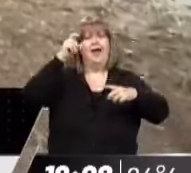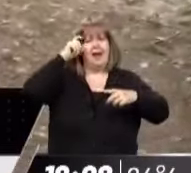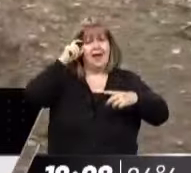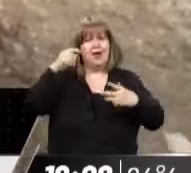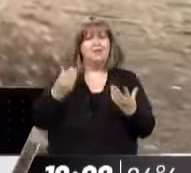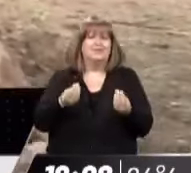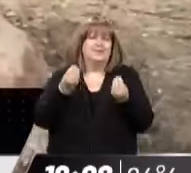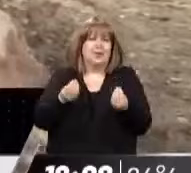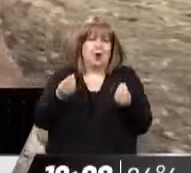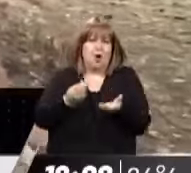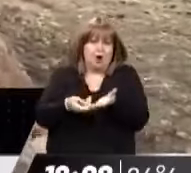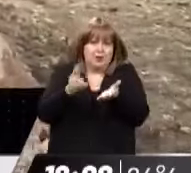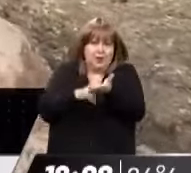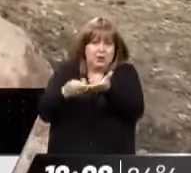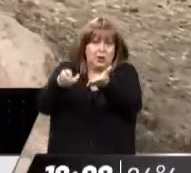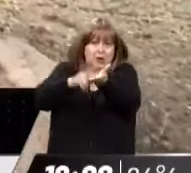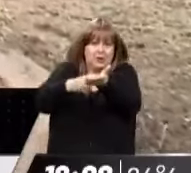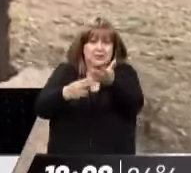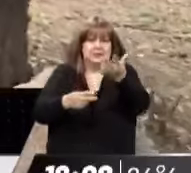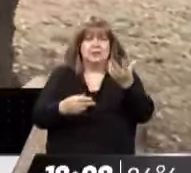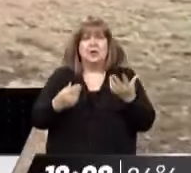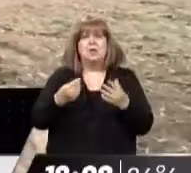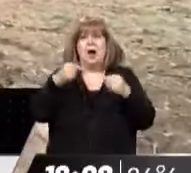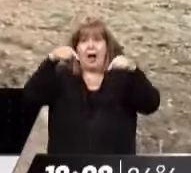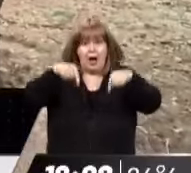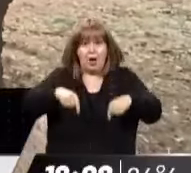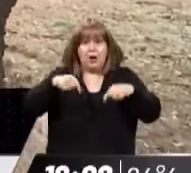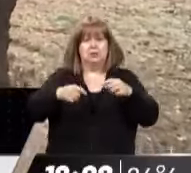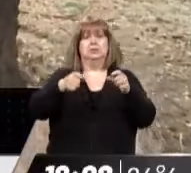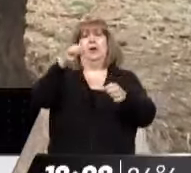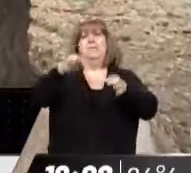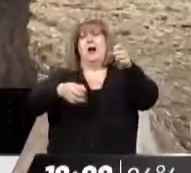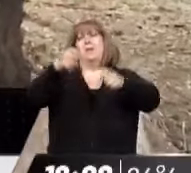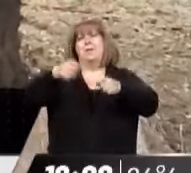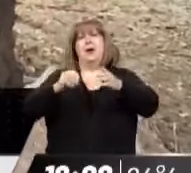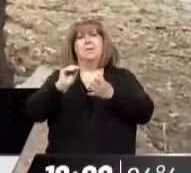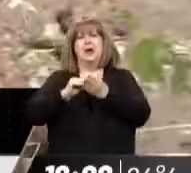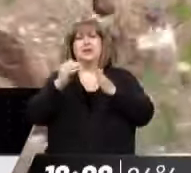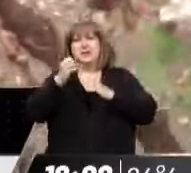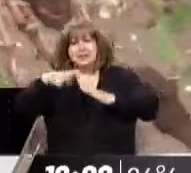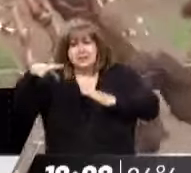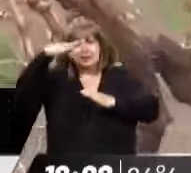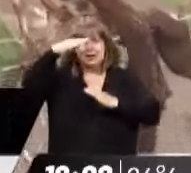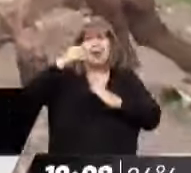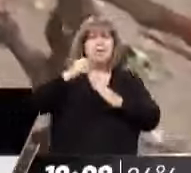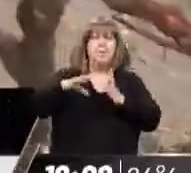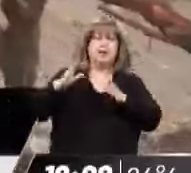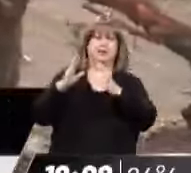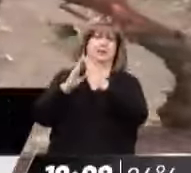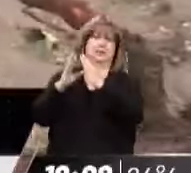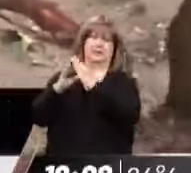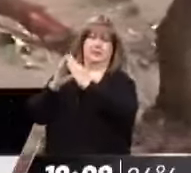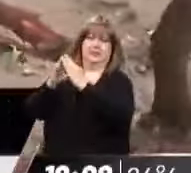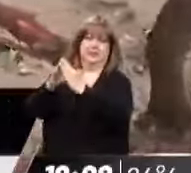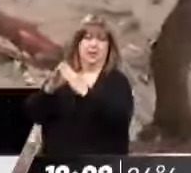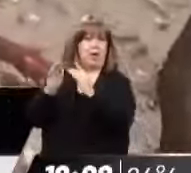en las zonas de cultivos como también en residenciales, en estas mismas zonas donde se han visto afectadas muchas viviendas. Hay imágenes que